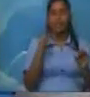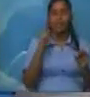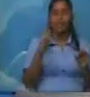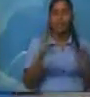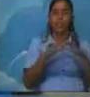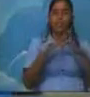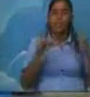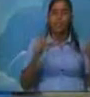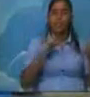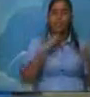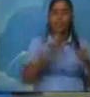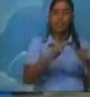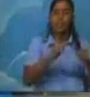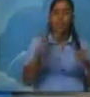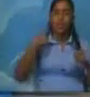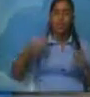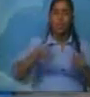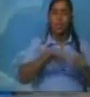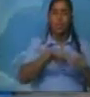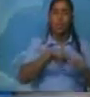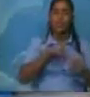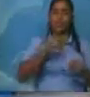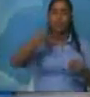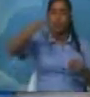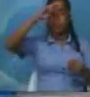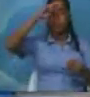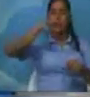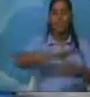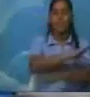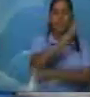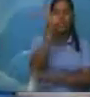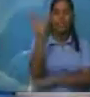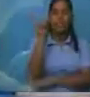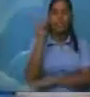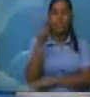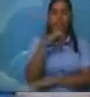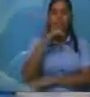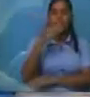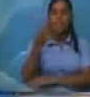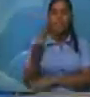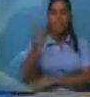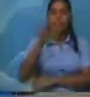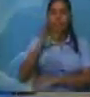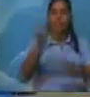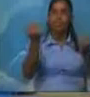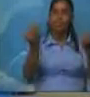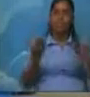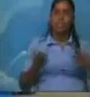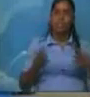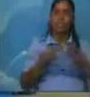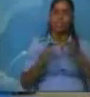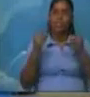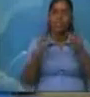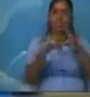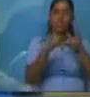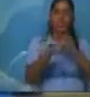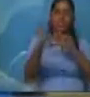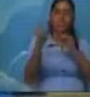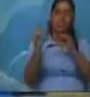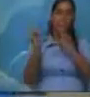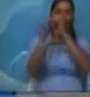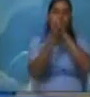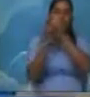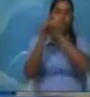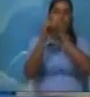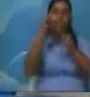Héroe es nuestro padre celestial él es el que nos está entregando estas cámaras él es el que